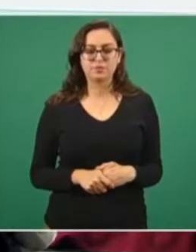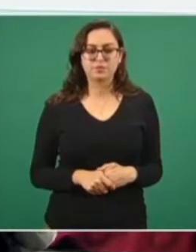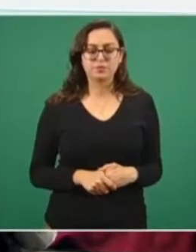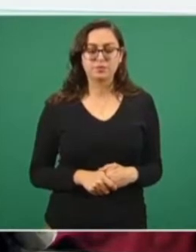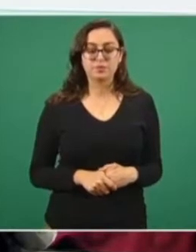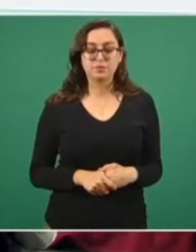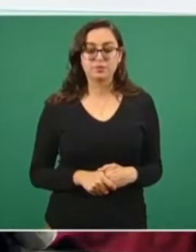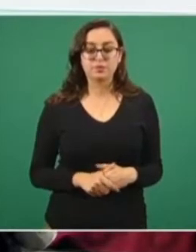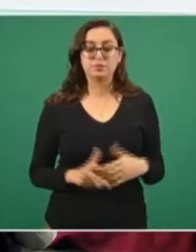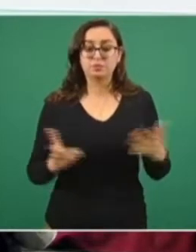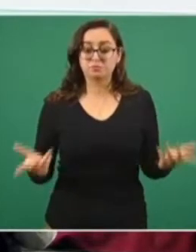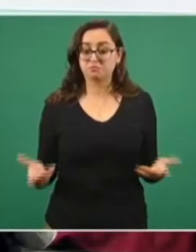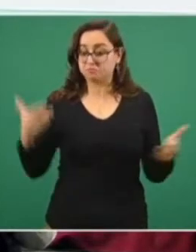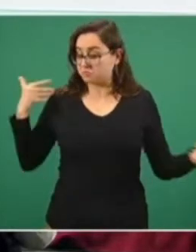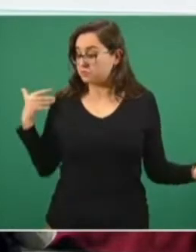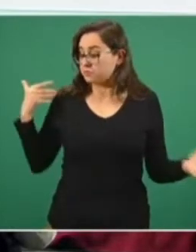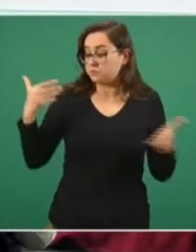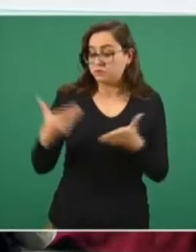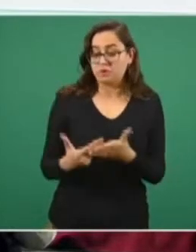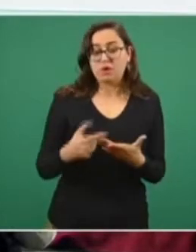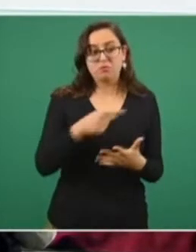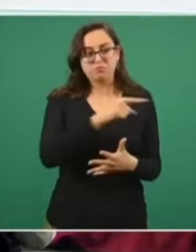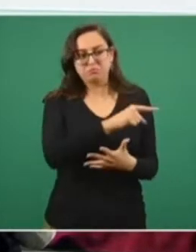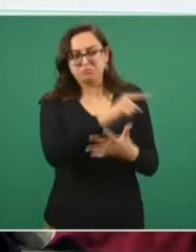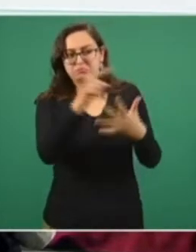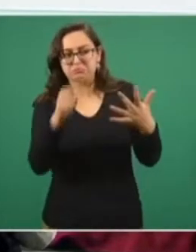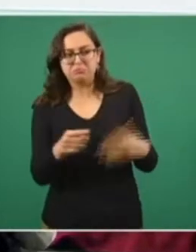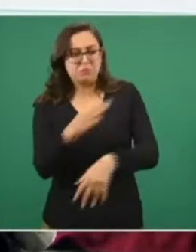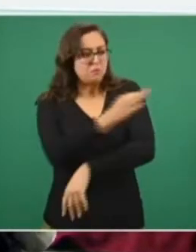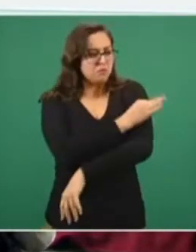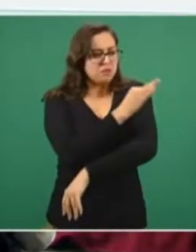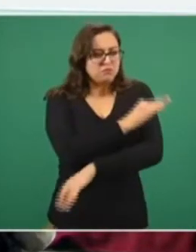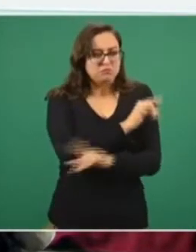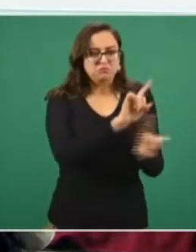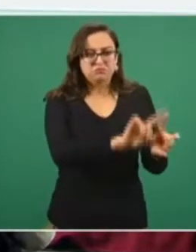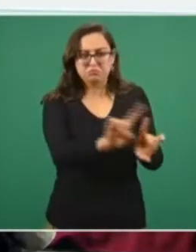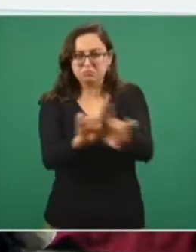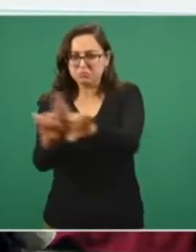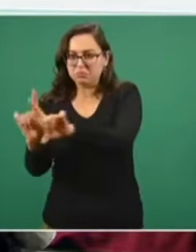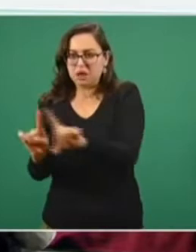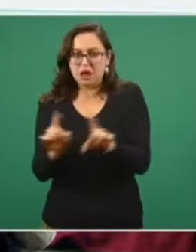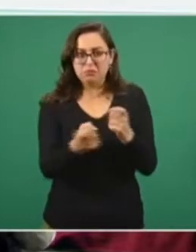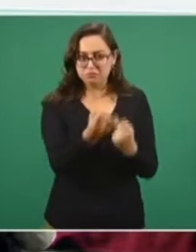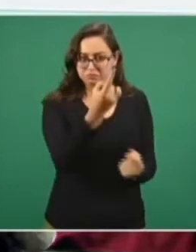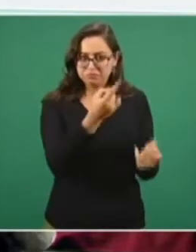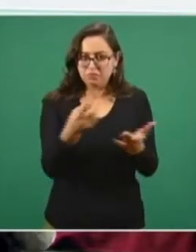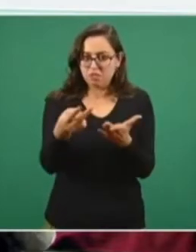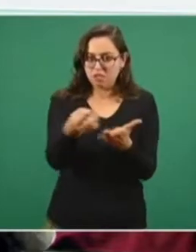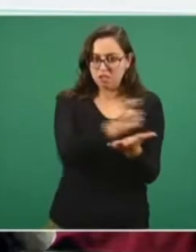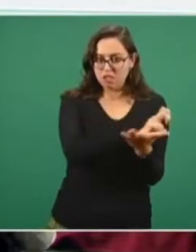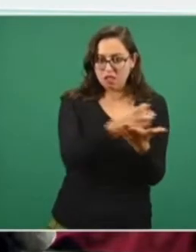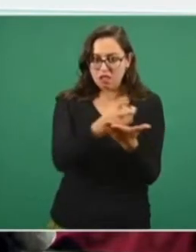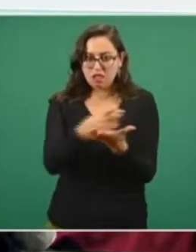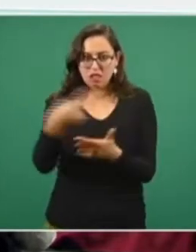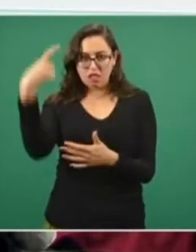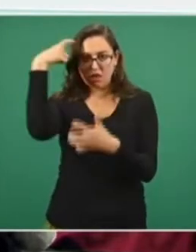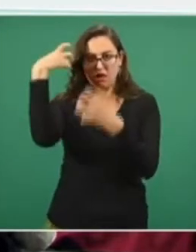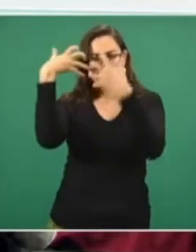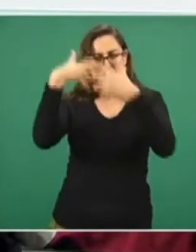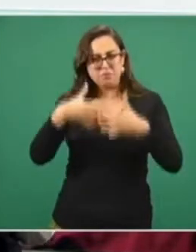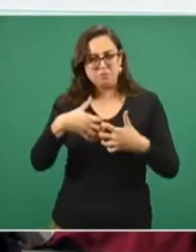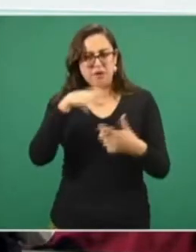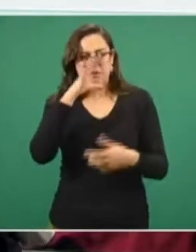una reacción alérgica que lleve a estos eventos de convulsión o de encefalitis.